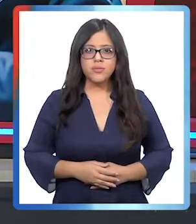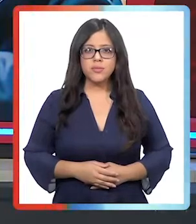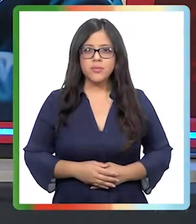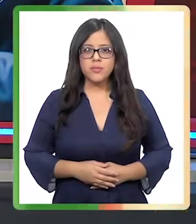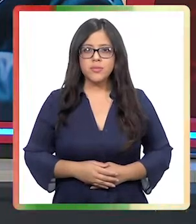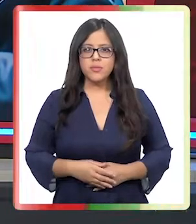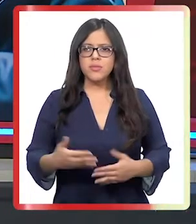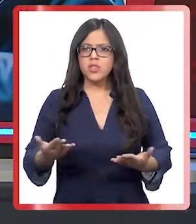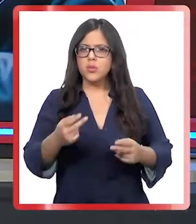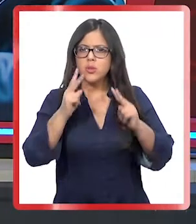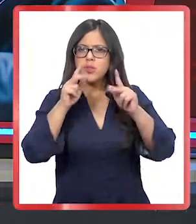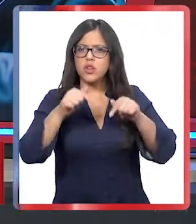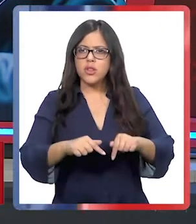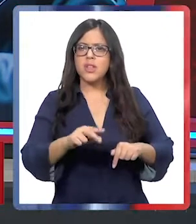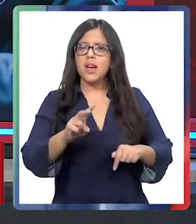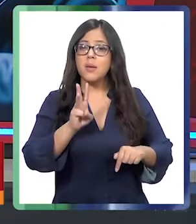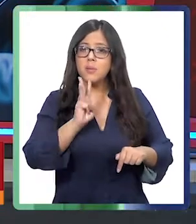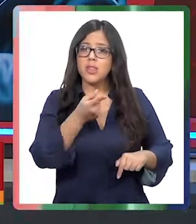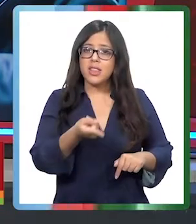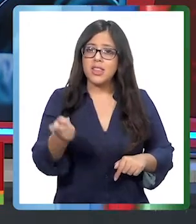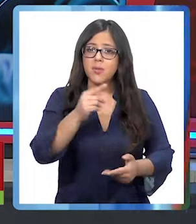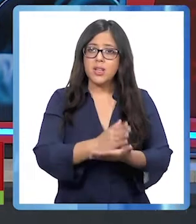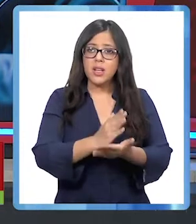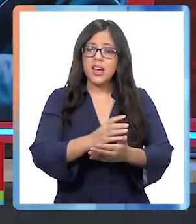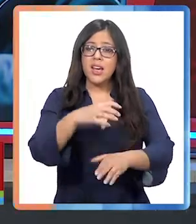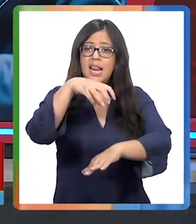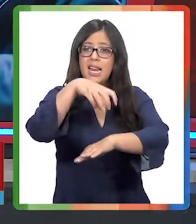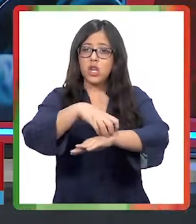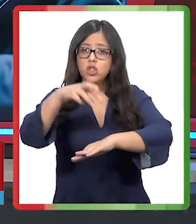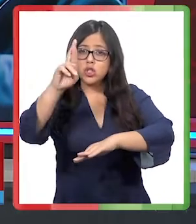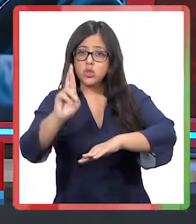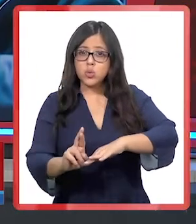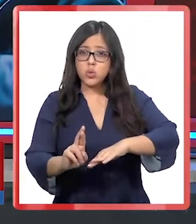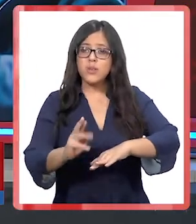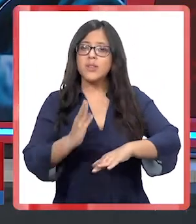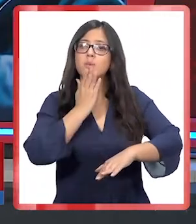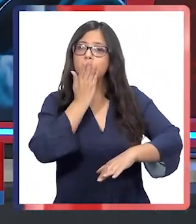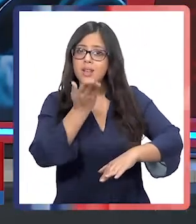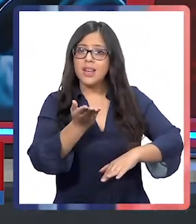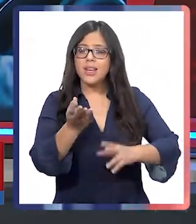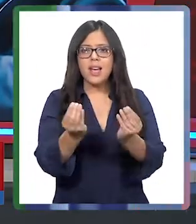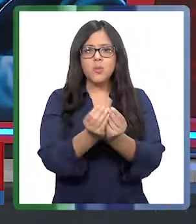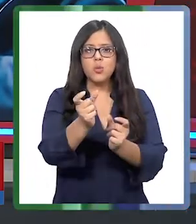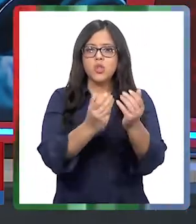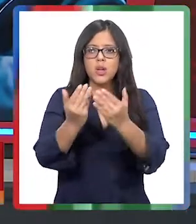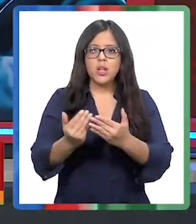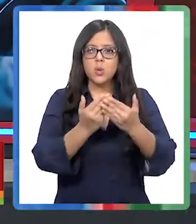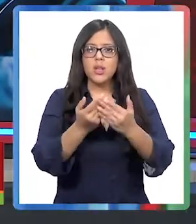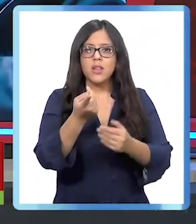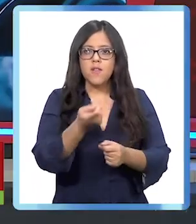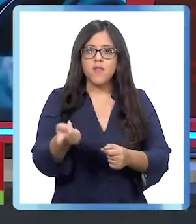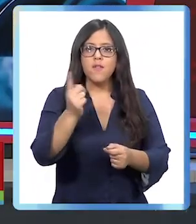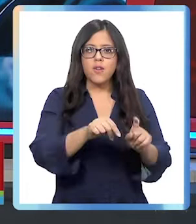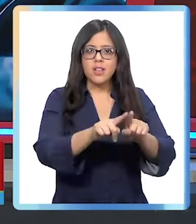y cómo se vivió este super miércoles de vuelta a clases en la región más austral del país en puntarenas miles de estudiantes están